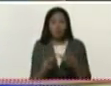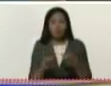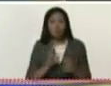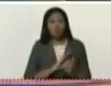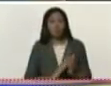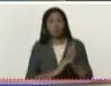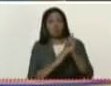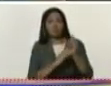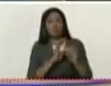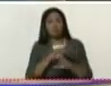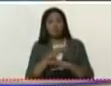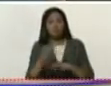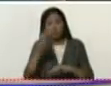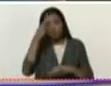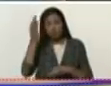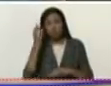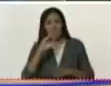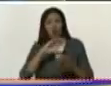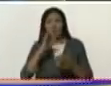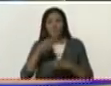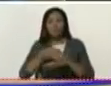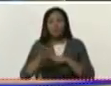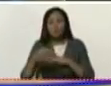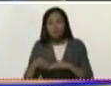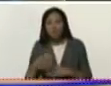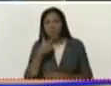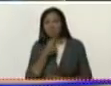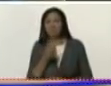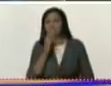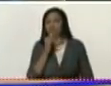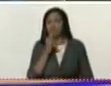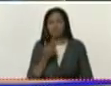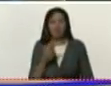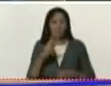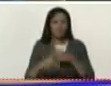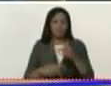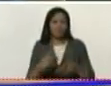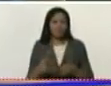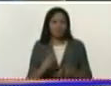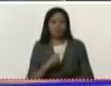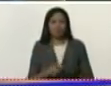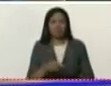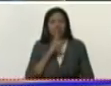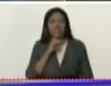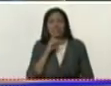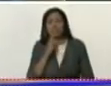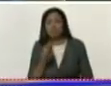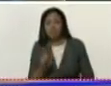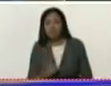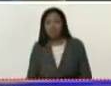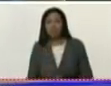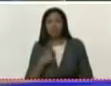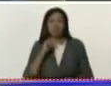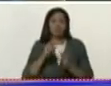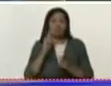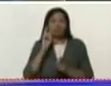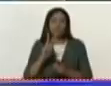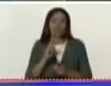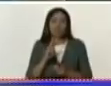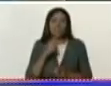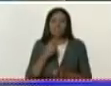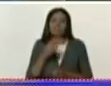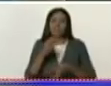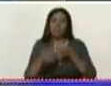los consejos municipales. No es fácil, perdón, los consejos comunales. Son procesos complejos. Yo a veces veo que hay gente que